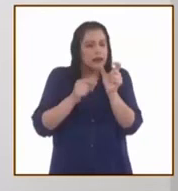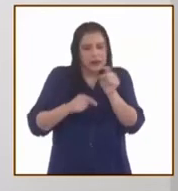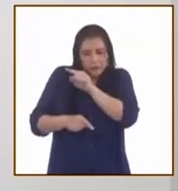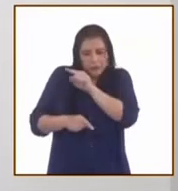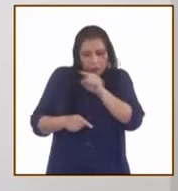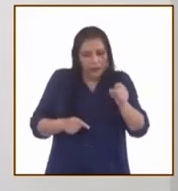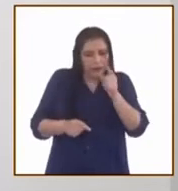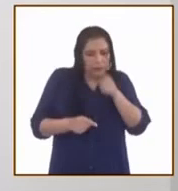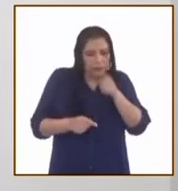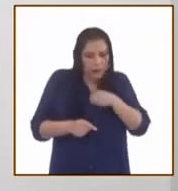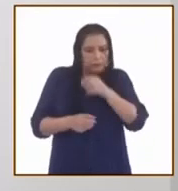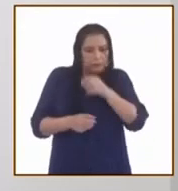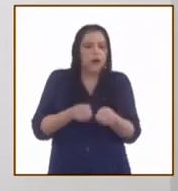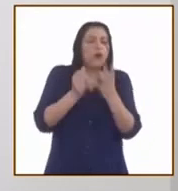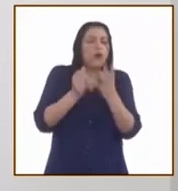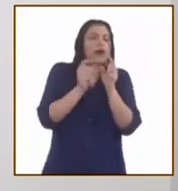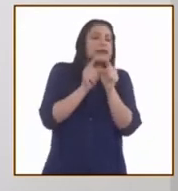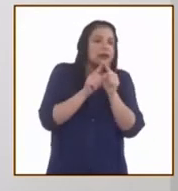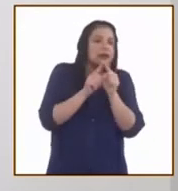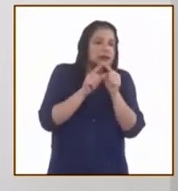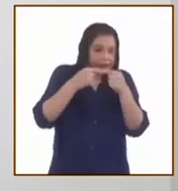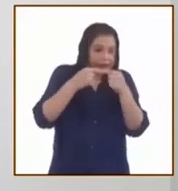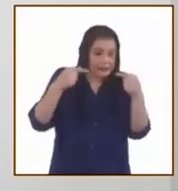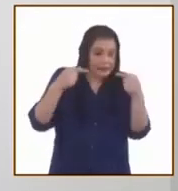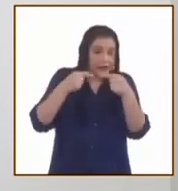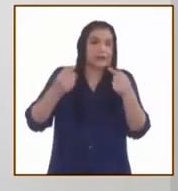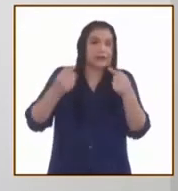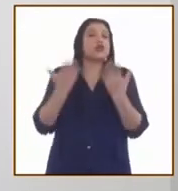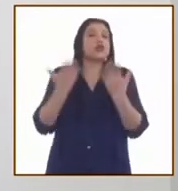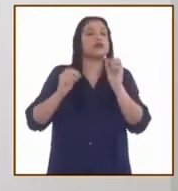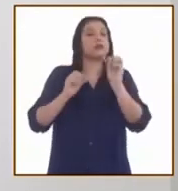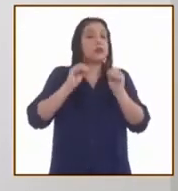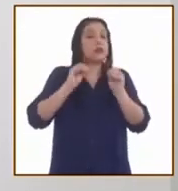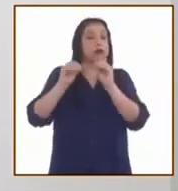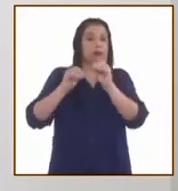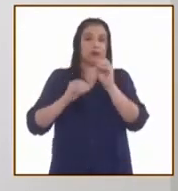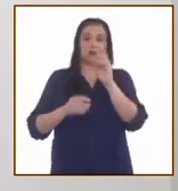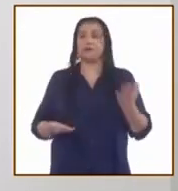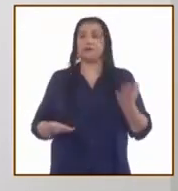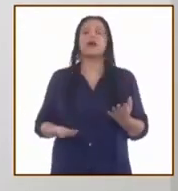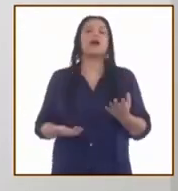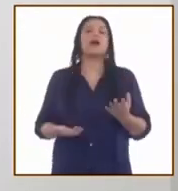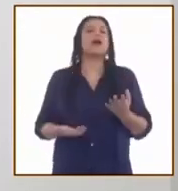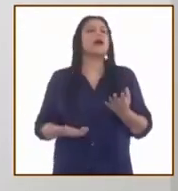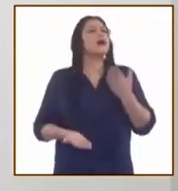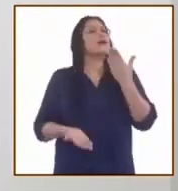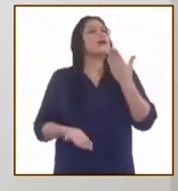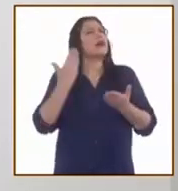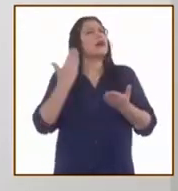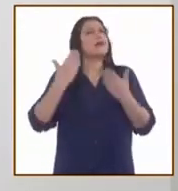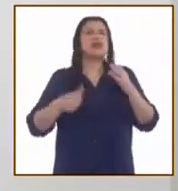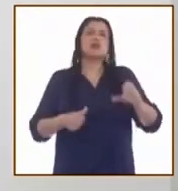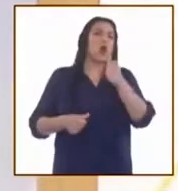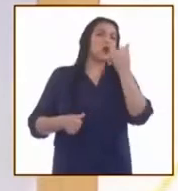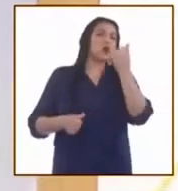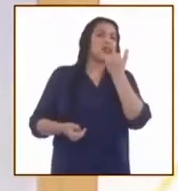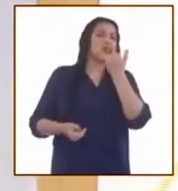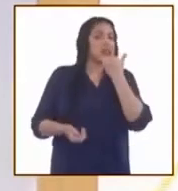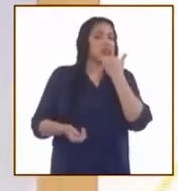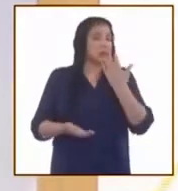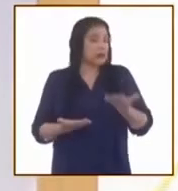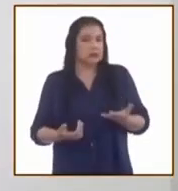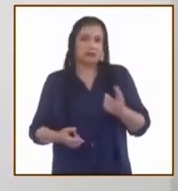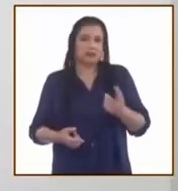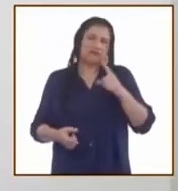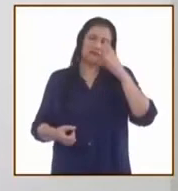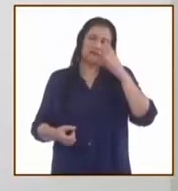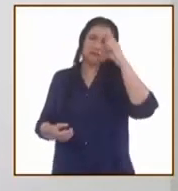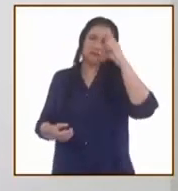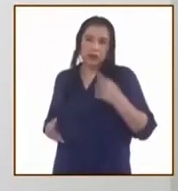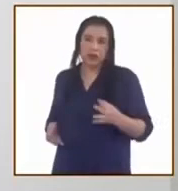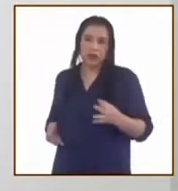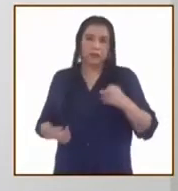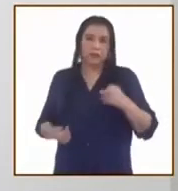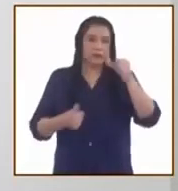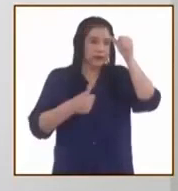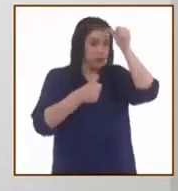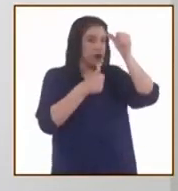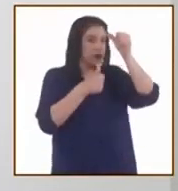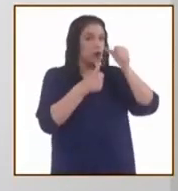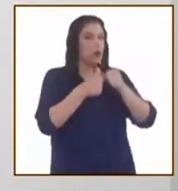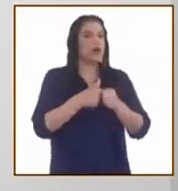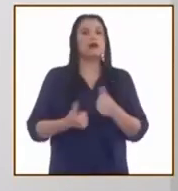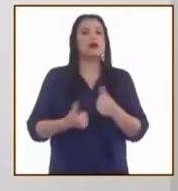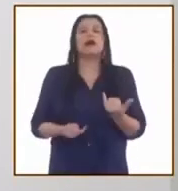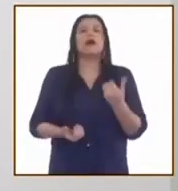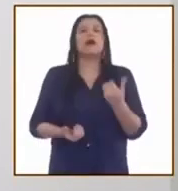el patrón de los datos y tener cuidado dónde se ubica. ¿Habrá otros posibles errores? No lo creo. ¿Recuerdan?